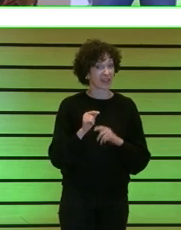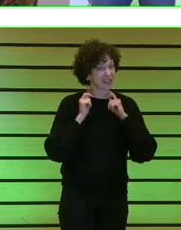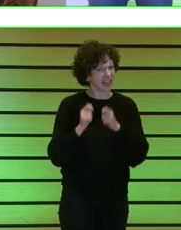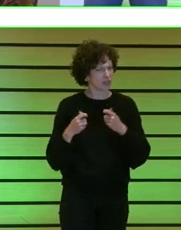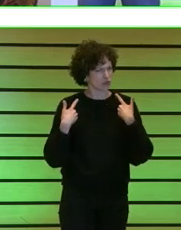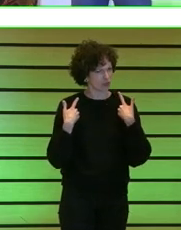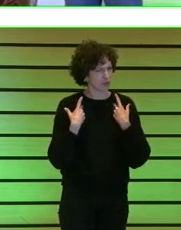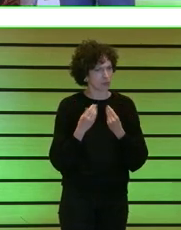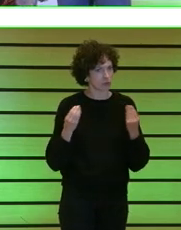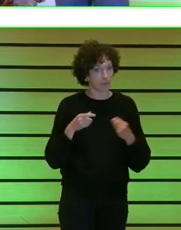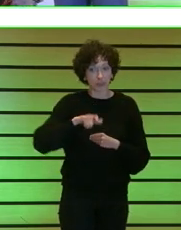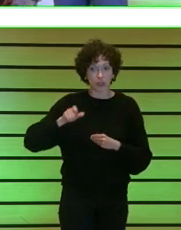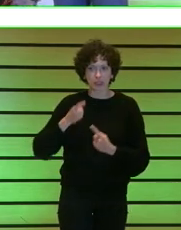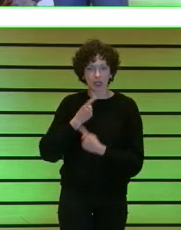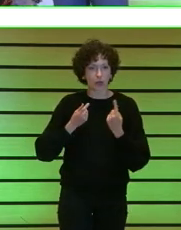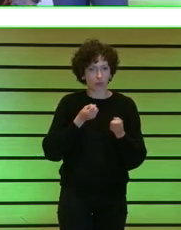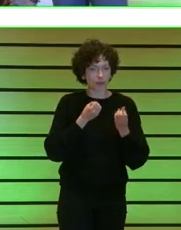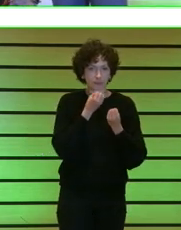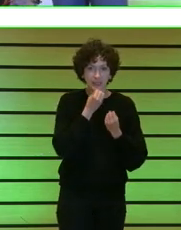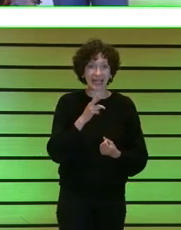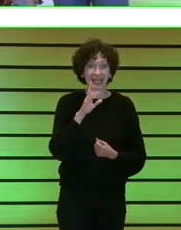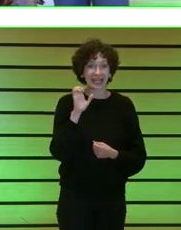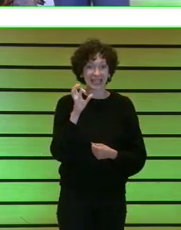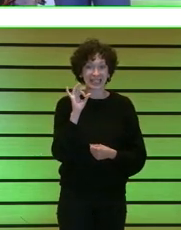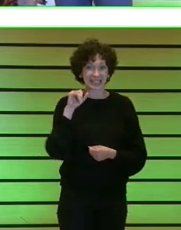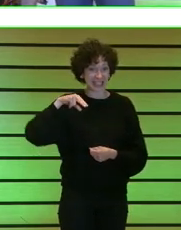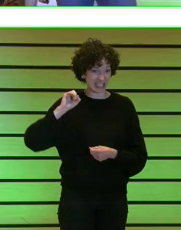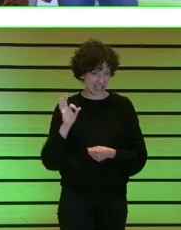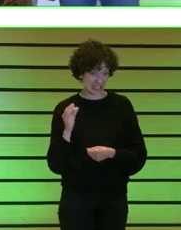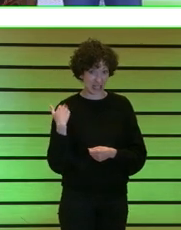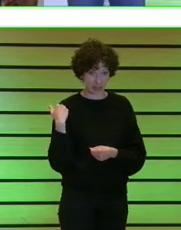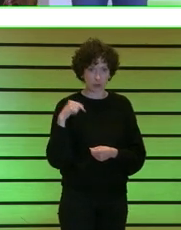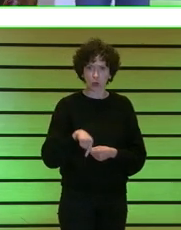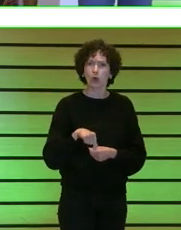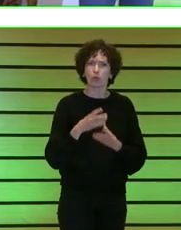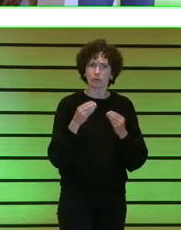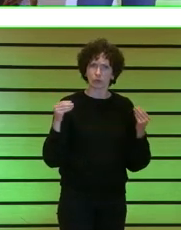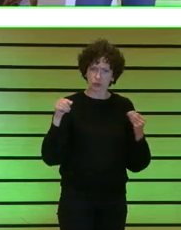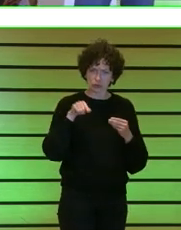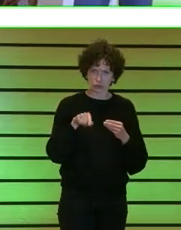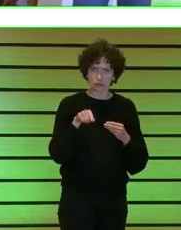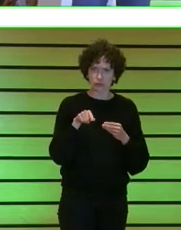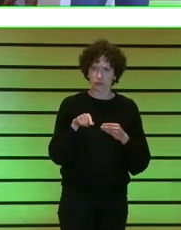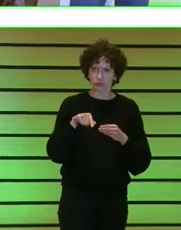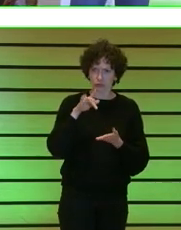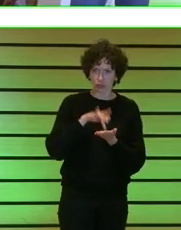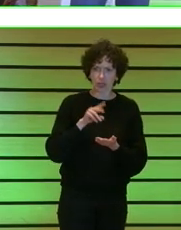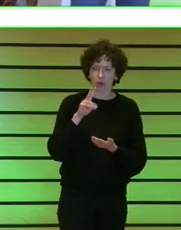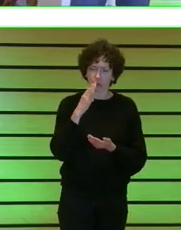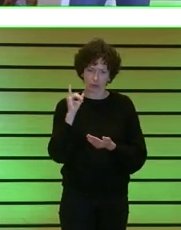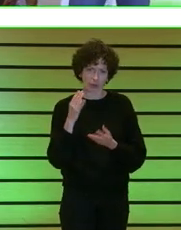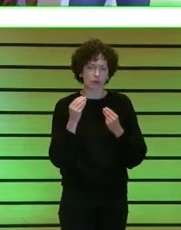hay gente que lo expresa muy bien Antonio resines recientemente ha estado ingresado en una unidad de cuidados intensivos muchos habréis tenido la oportunidad de escucharle porque